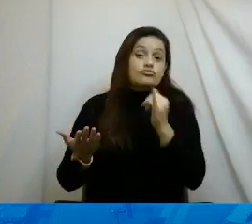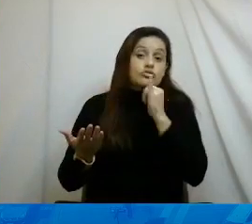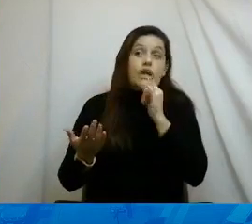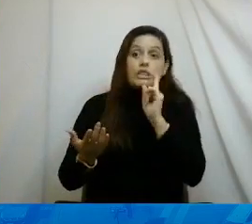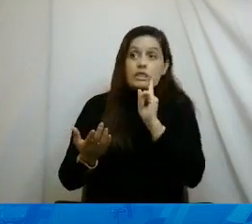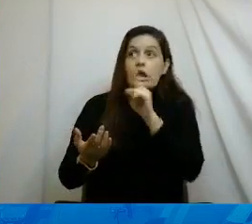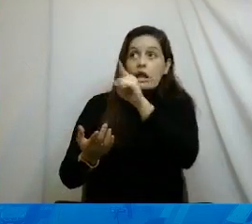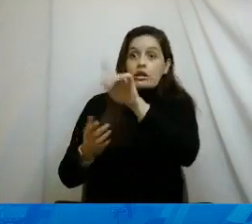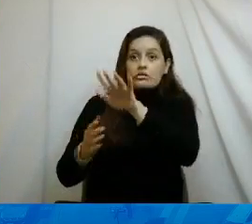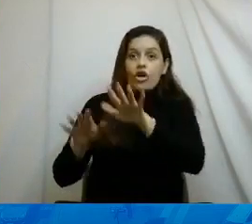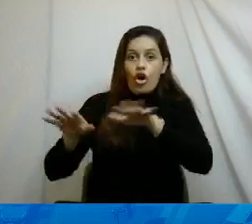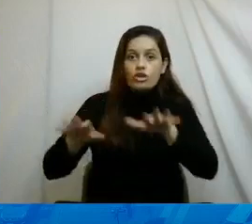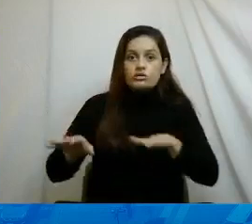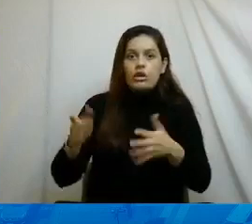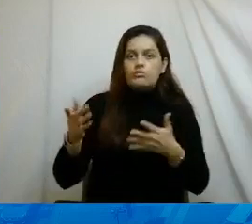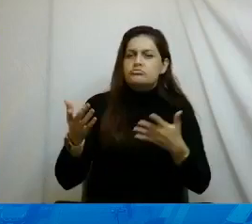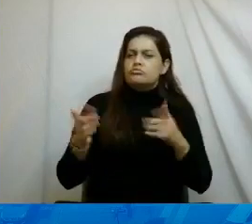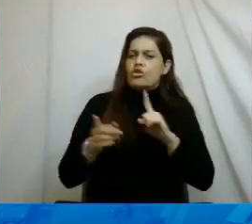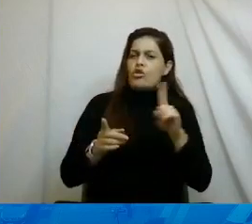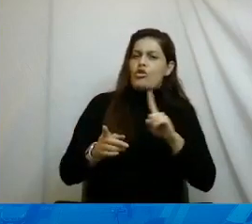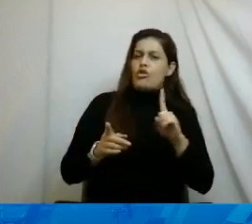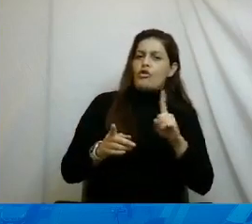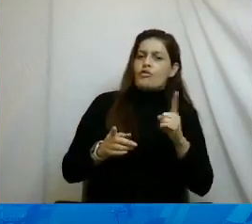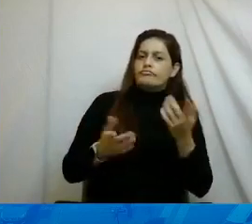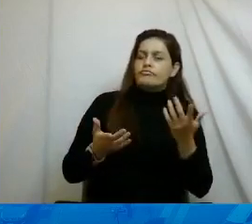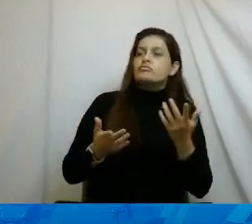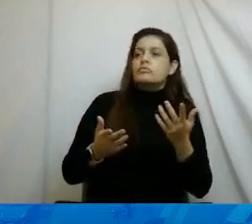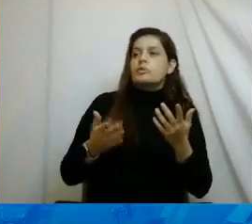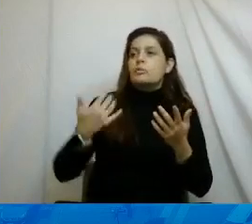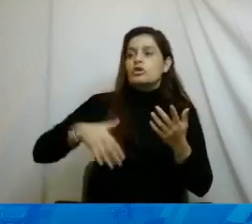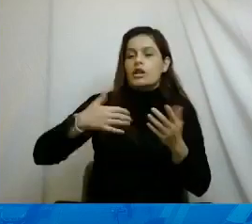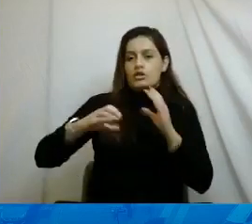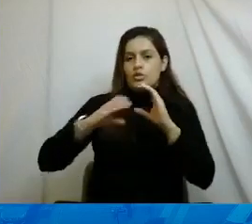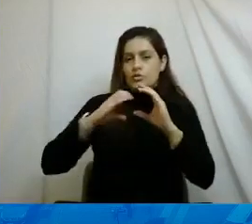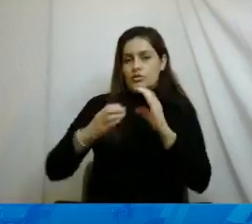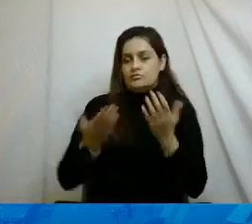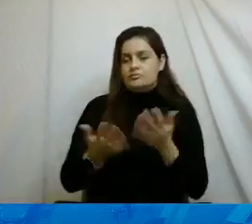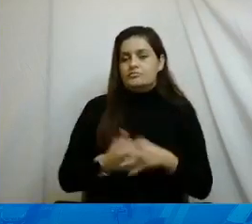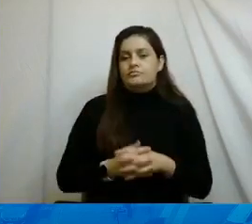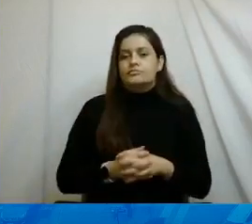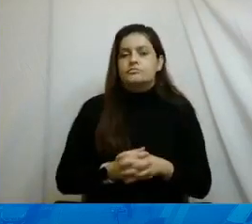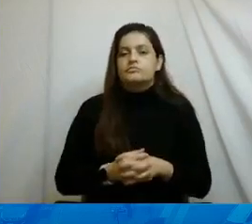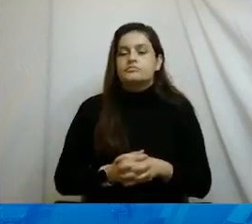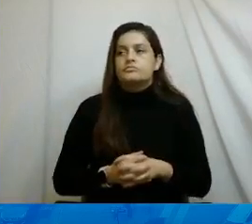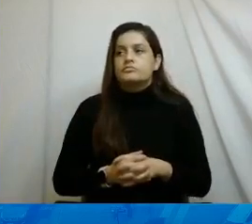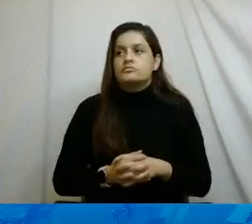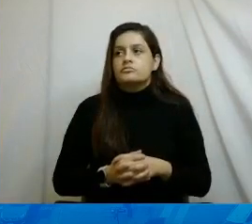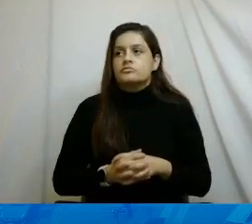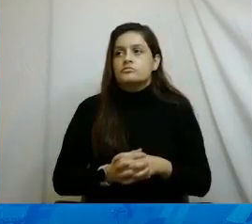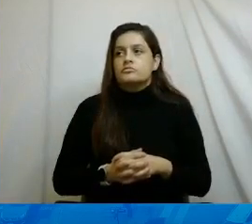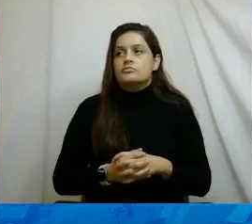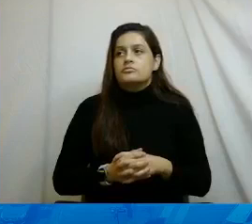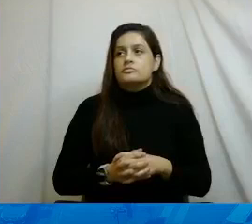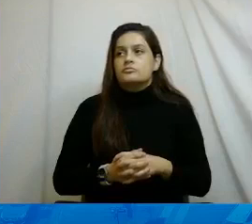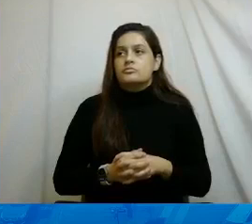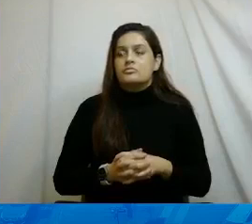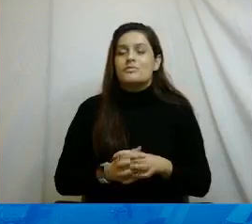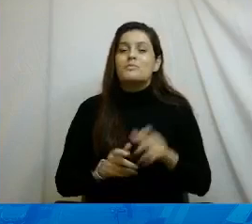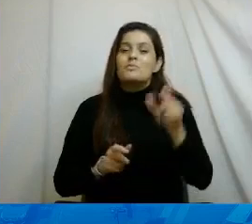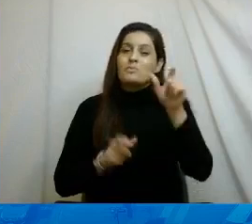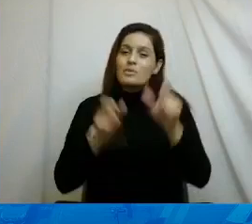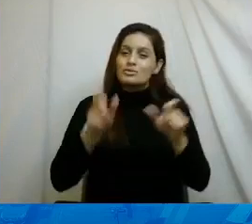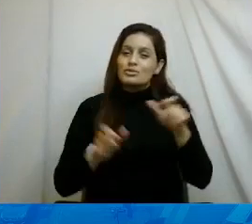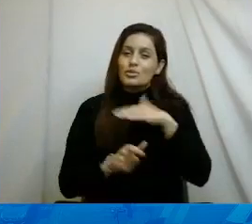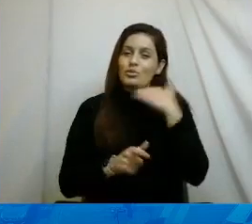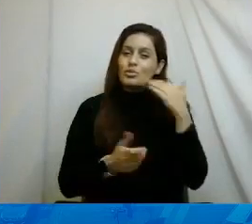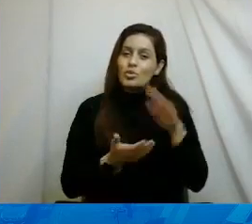no debiera ocurrir. ¿Ya? Gracias, director. En relación a las personas en situación de calle, el director